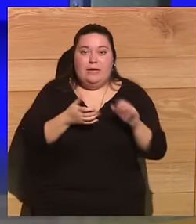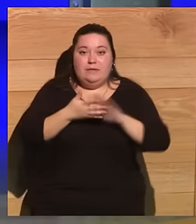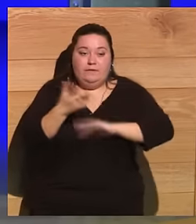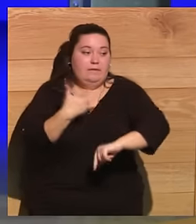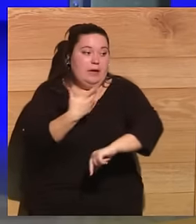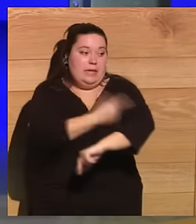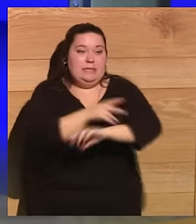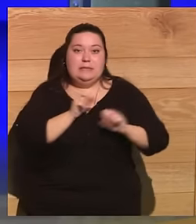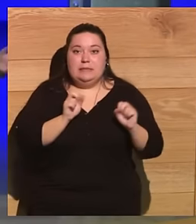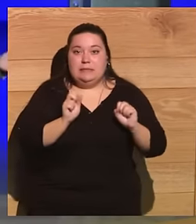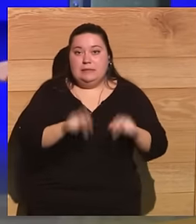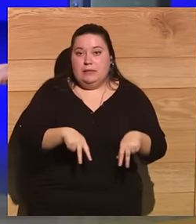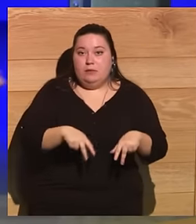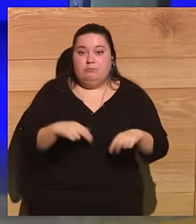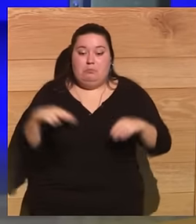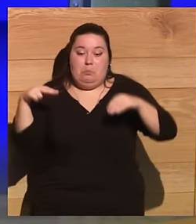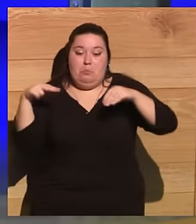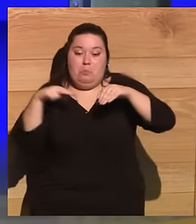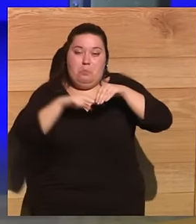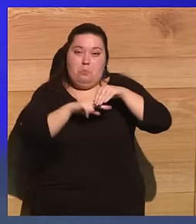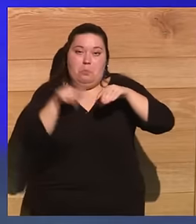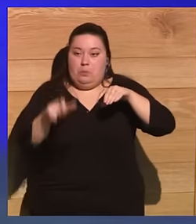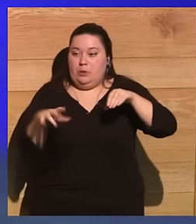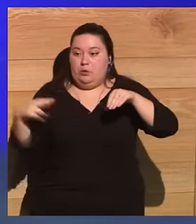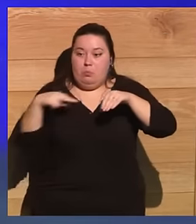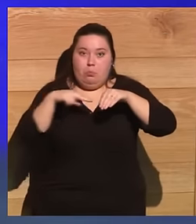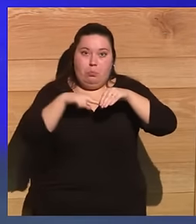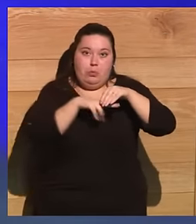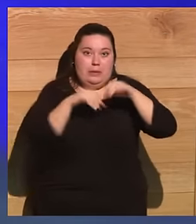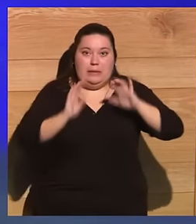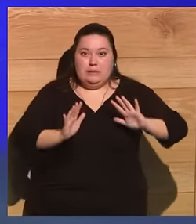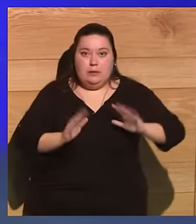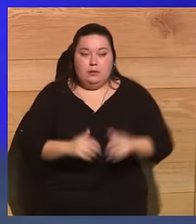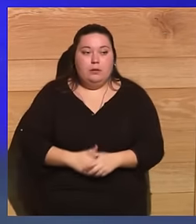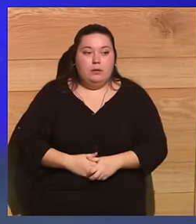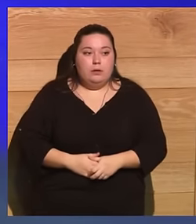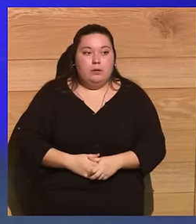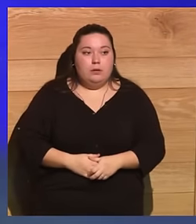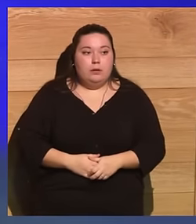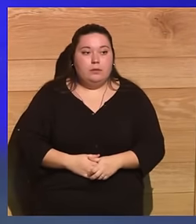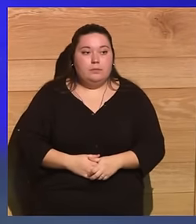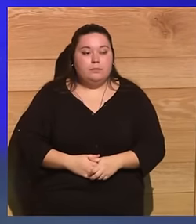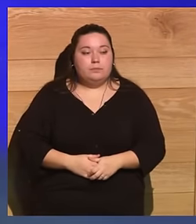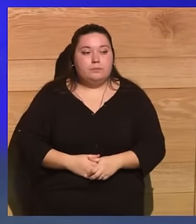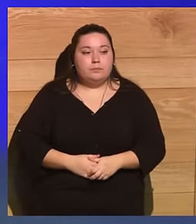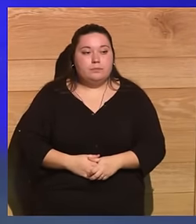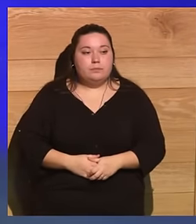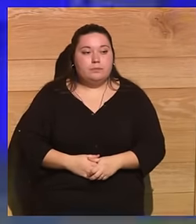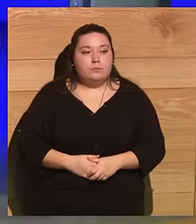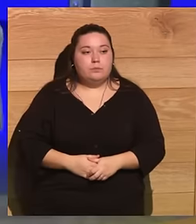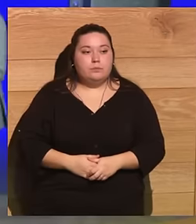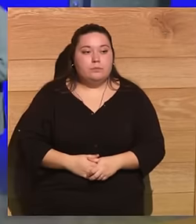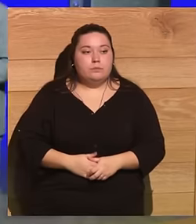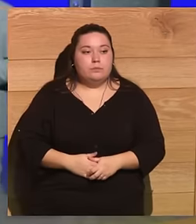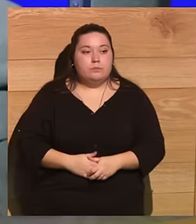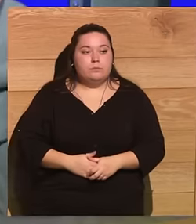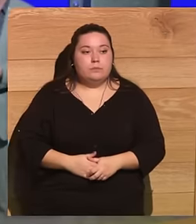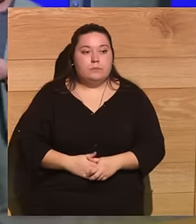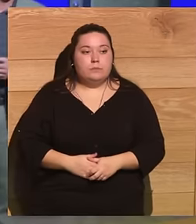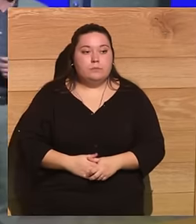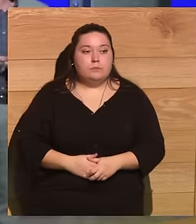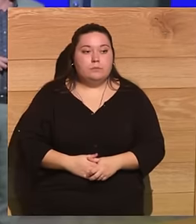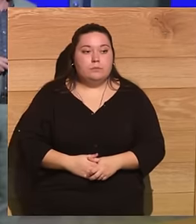inyecciones, simplemente te metes en el escáner, puedes venir y en 3 minutos en el laboratorio mapeamos esas zonas de tu cerebro.